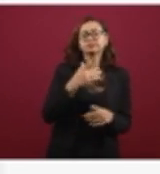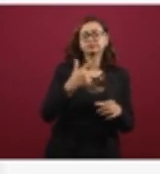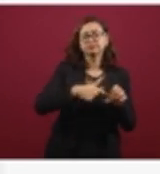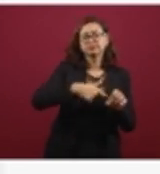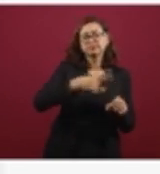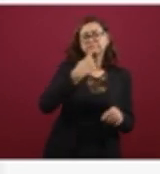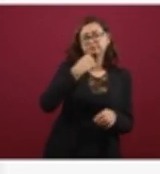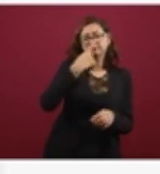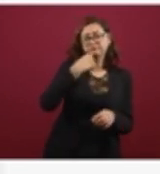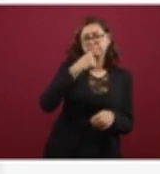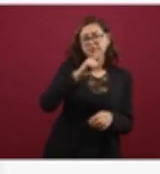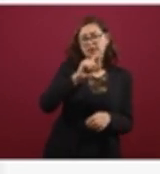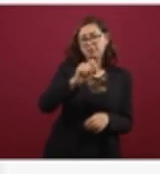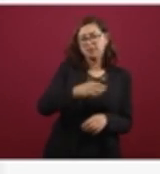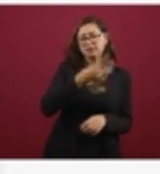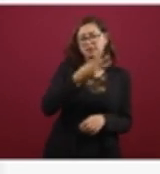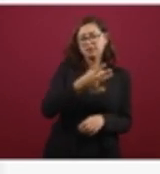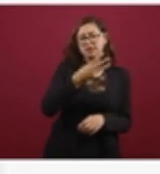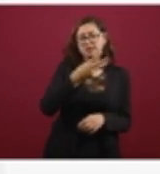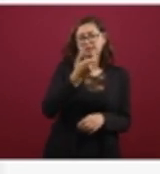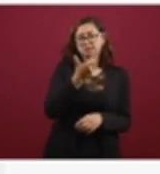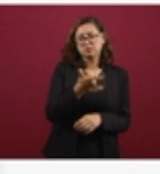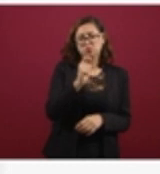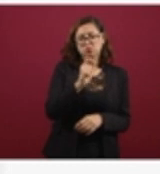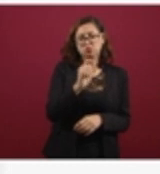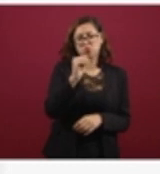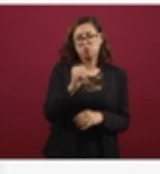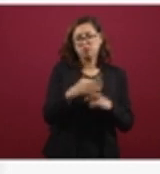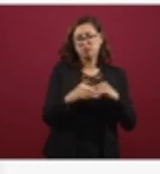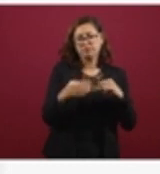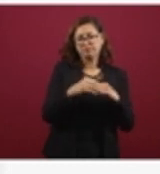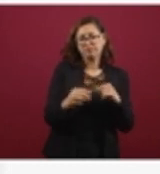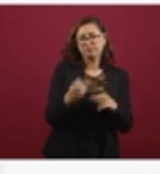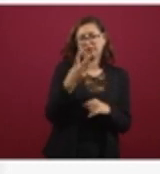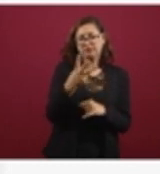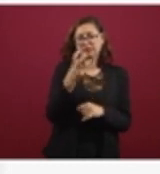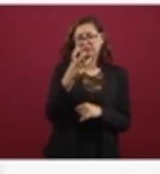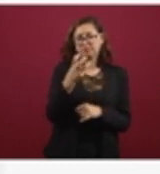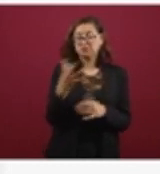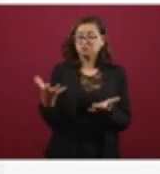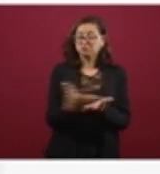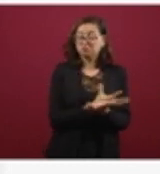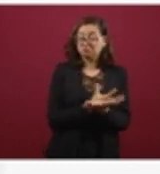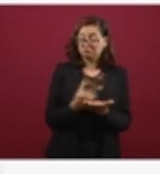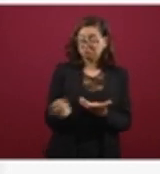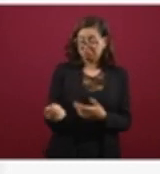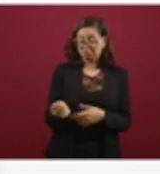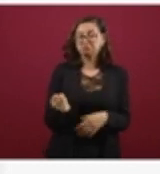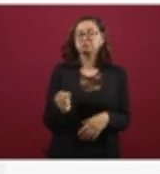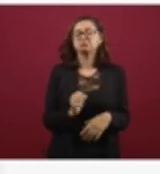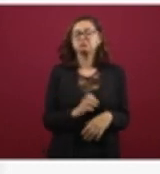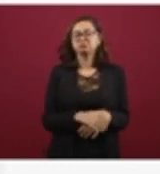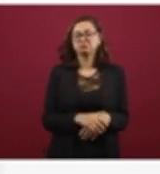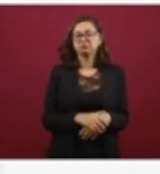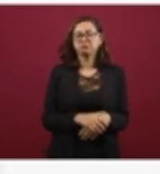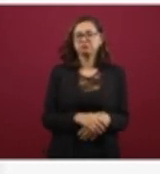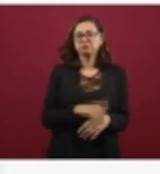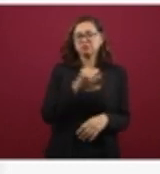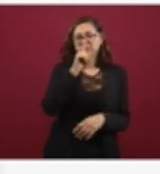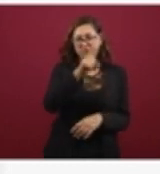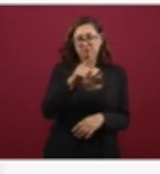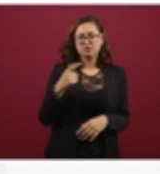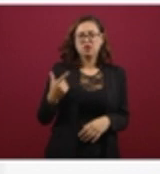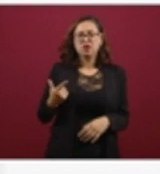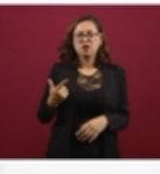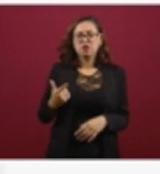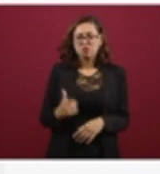23 pesos con 9 centavos por litro al público, un margen de 3 pesos 31 centavos en Pénjamo,